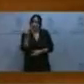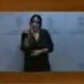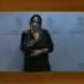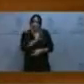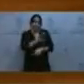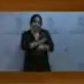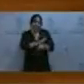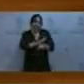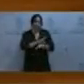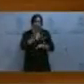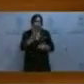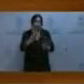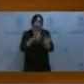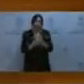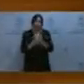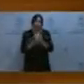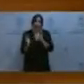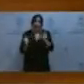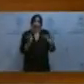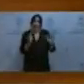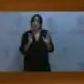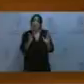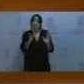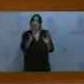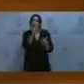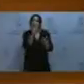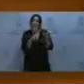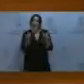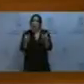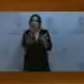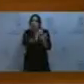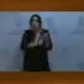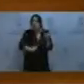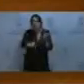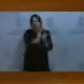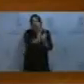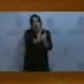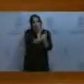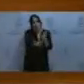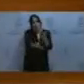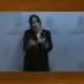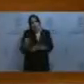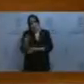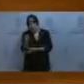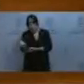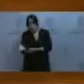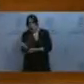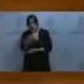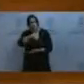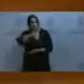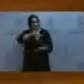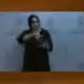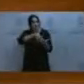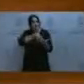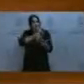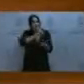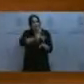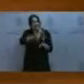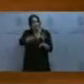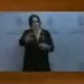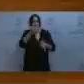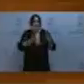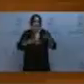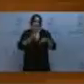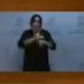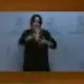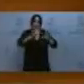son tiempos en los que toca anteponer las personas a los números. Por ello, le exigimos sensibilidad y justicia con estas